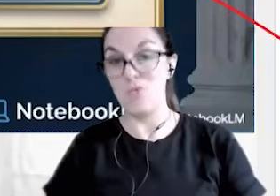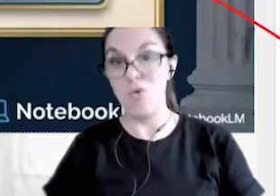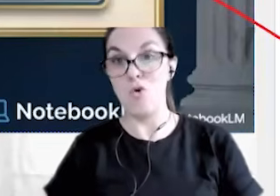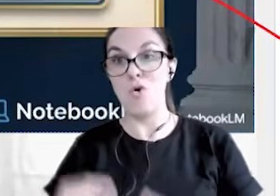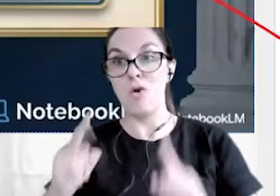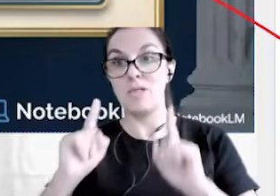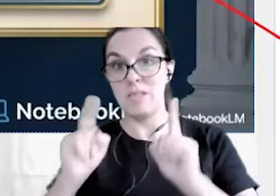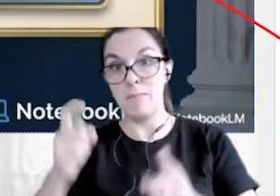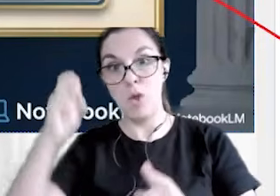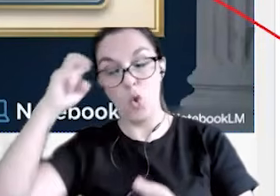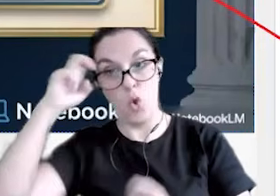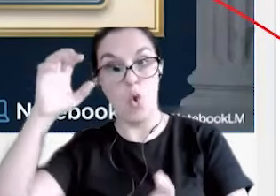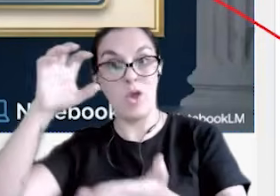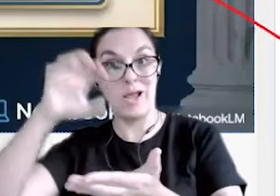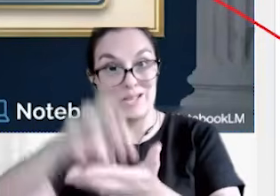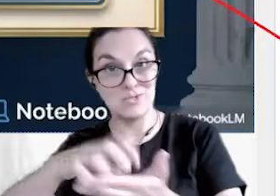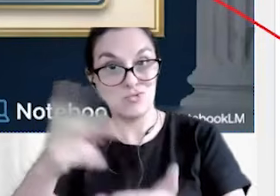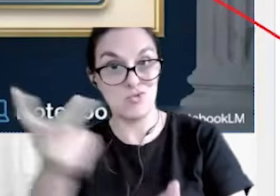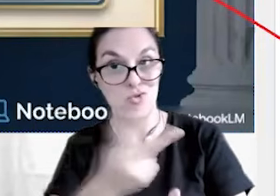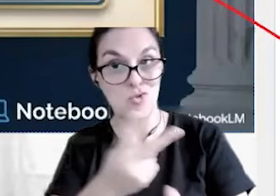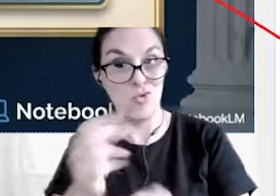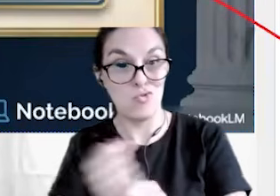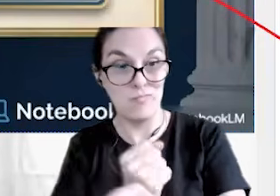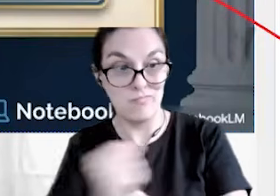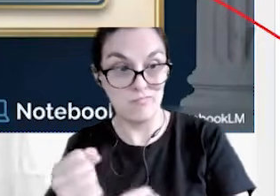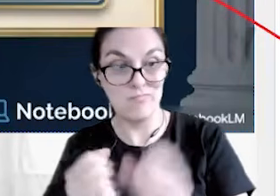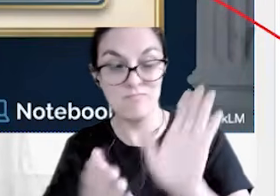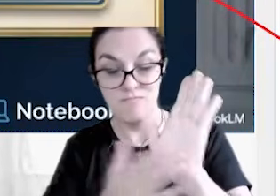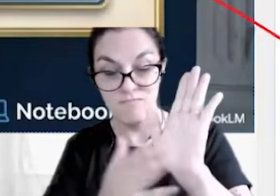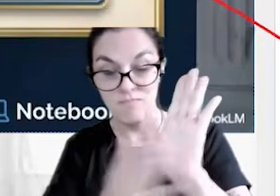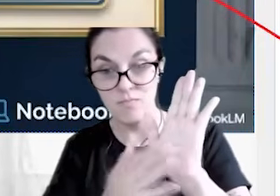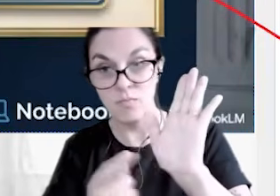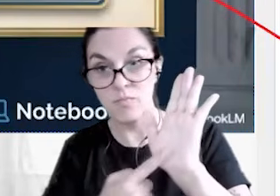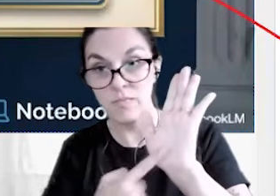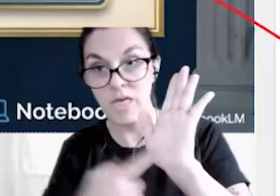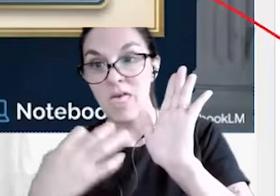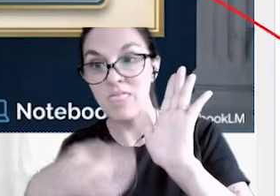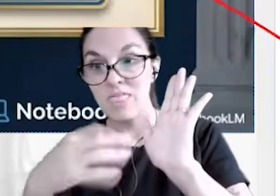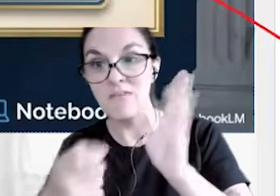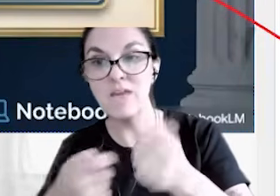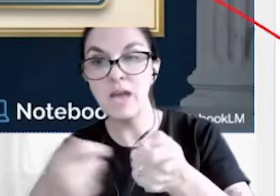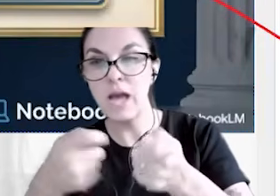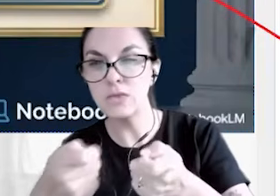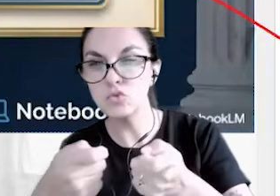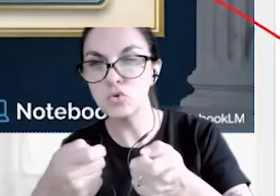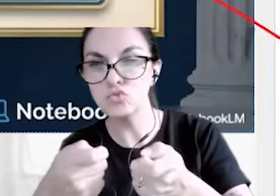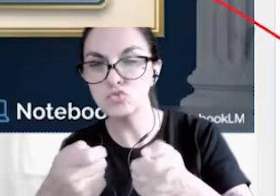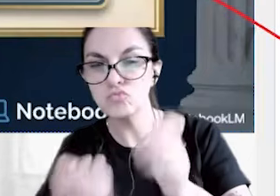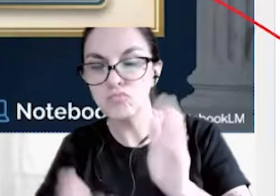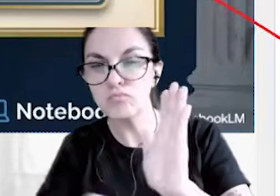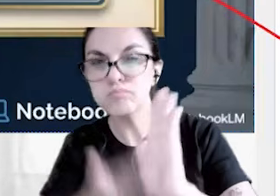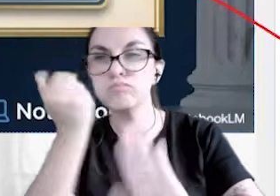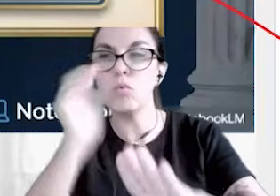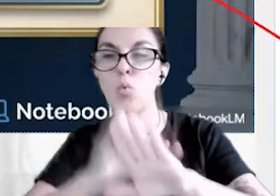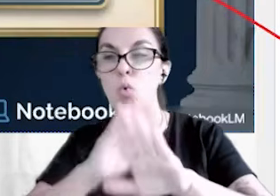el proyecto original, decía, entre otras cosas, que había que incrementar esos montos producto de la inflación.